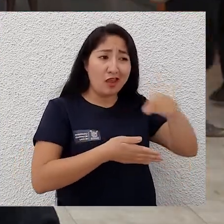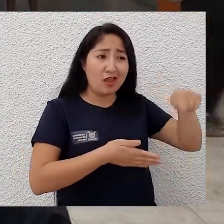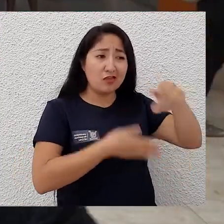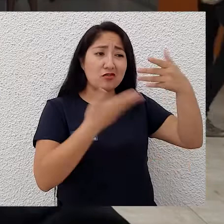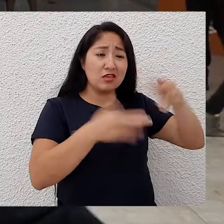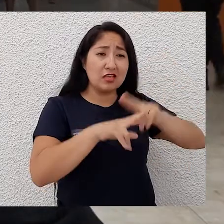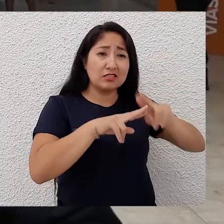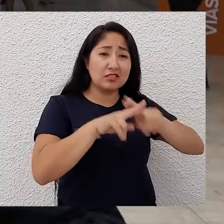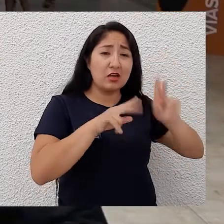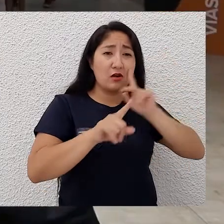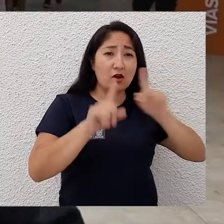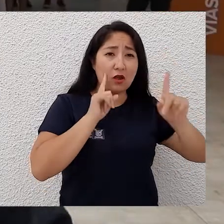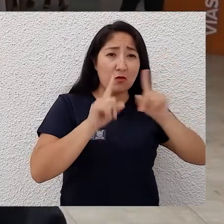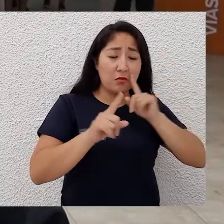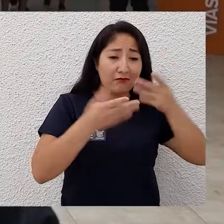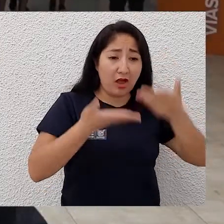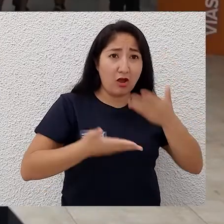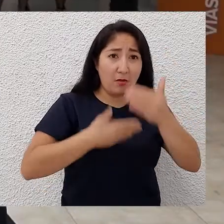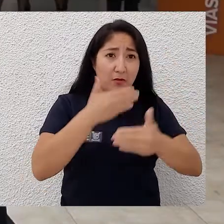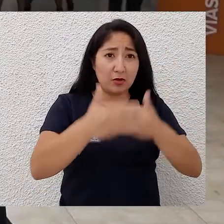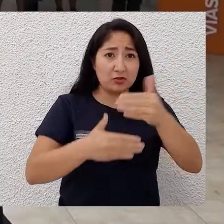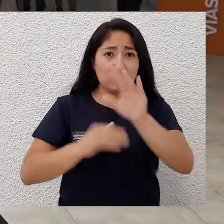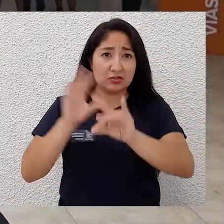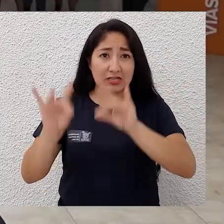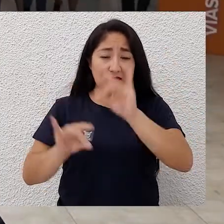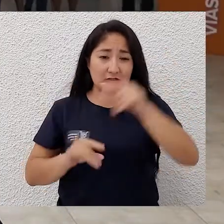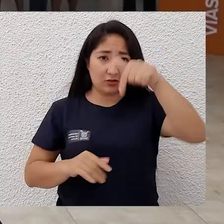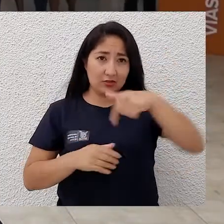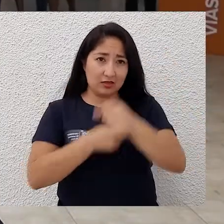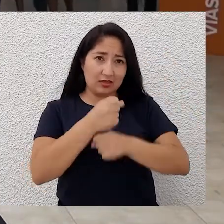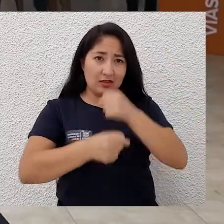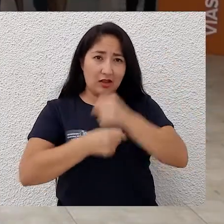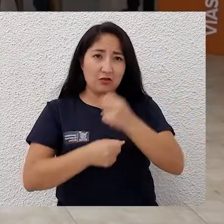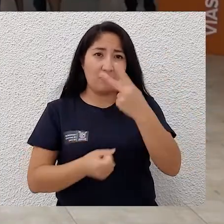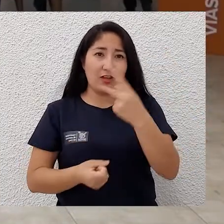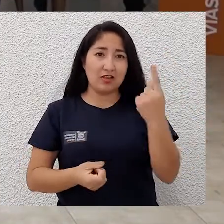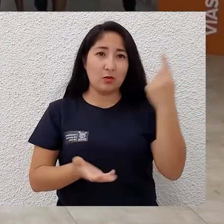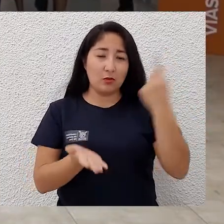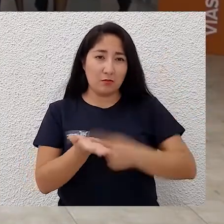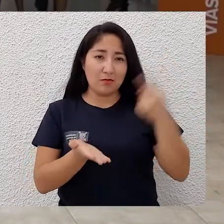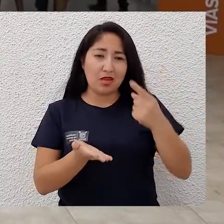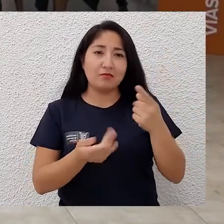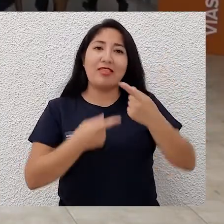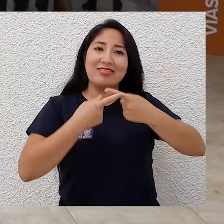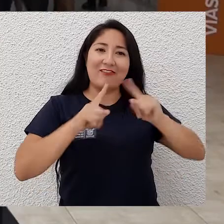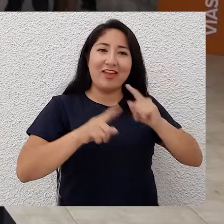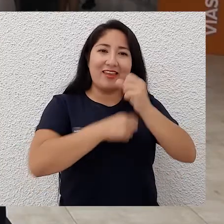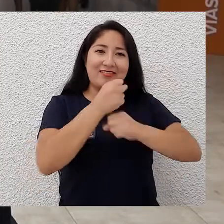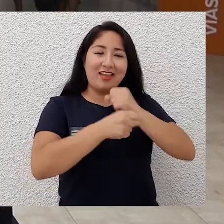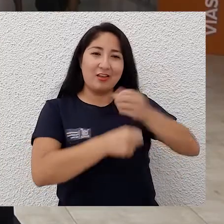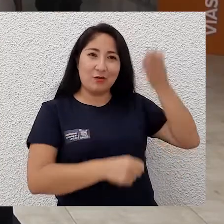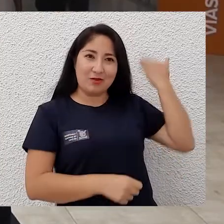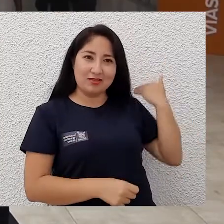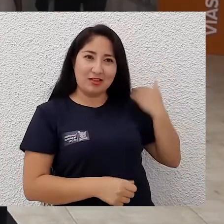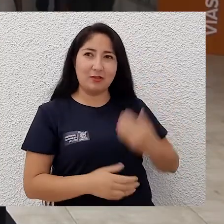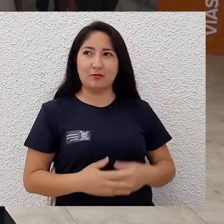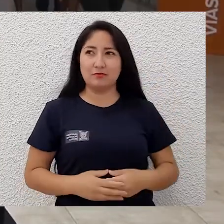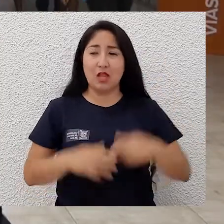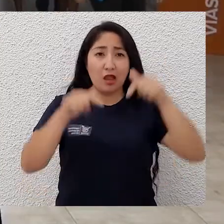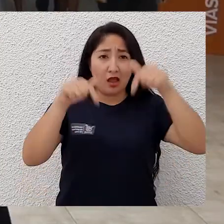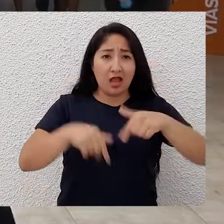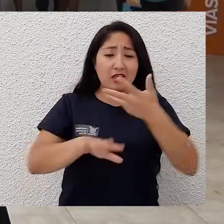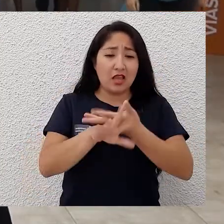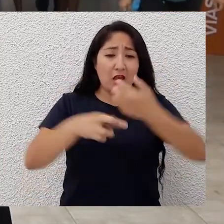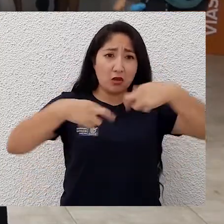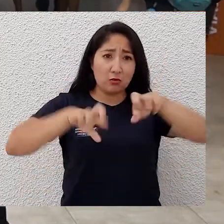la prueba y están en el proceso de selección de este año, que son 21.000 más que el año pasado,